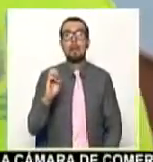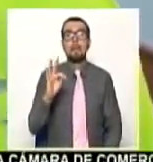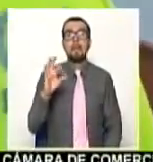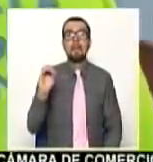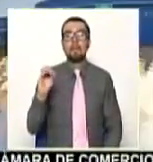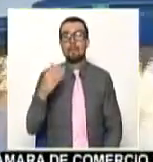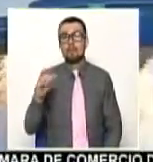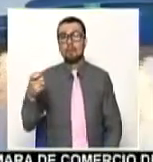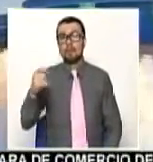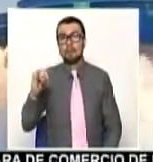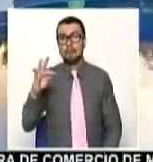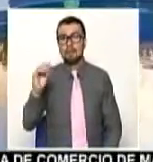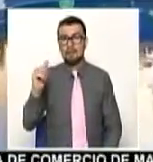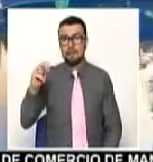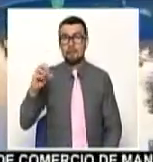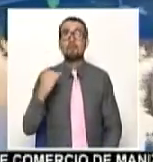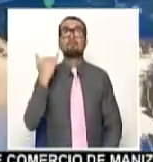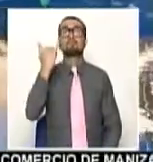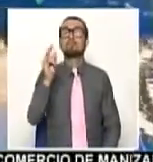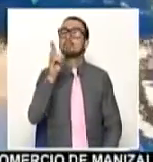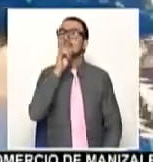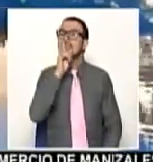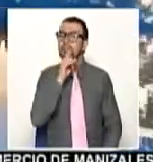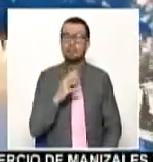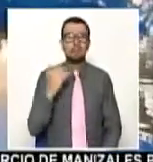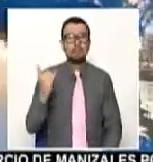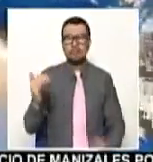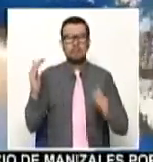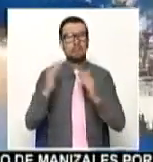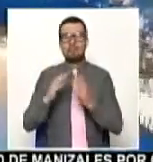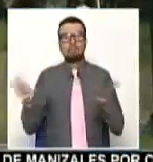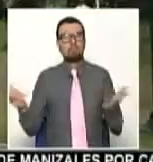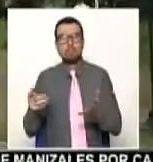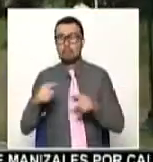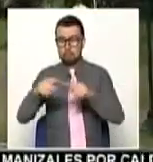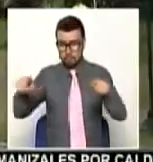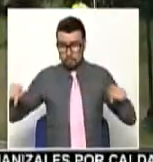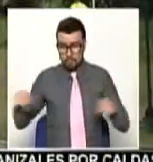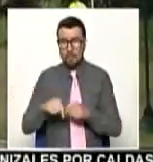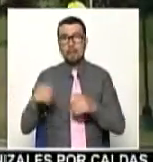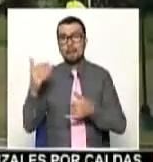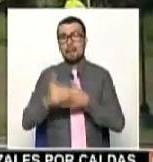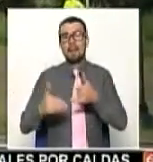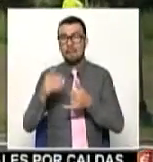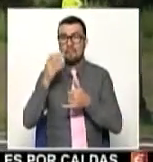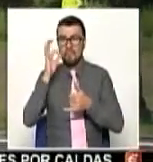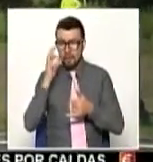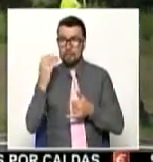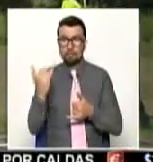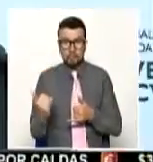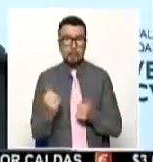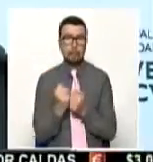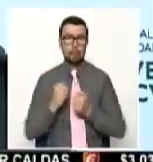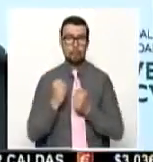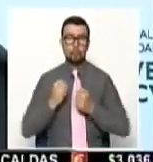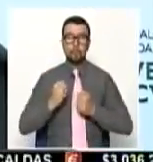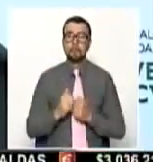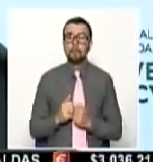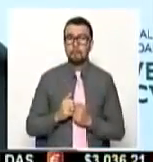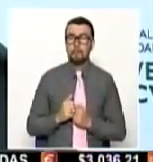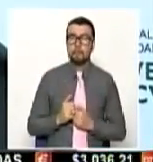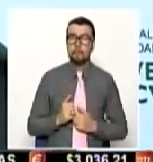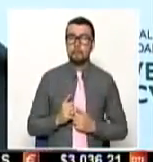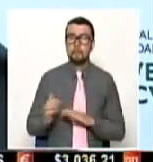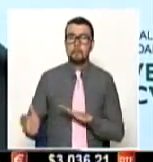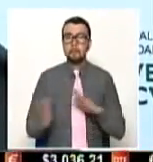se encuentra en los Estados Unidos. Las propiedades están ubicadas en el eje cafetero y la capital del país. Hemos realizado un primer procedimiento